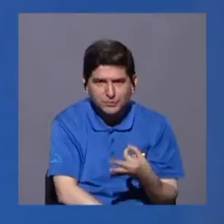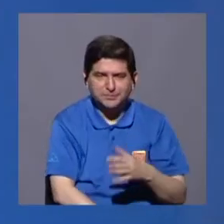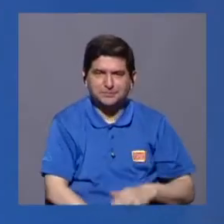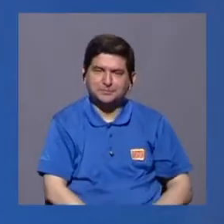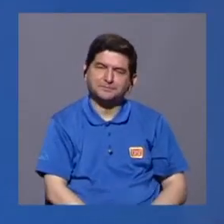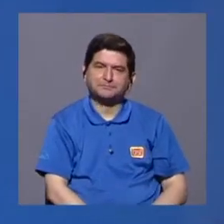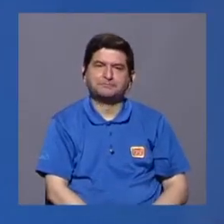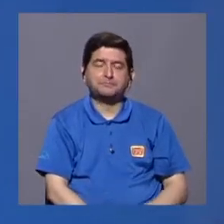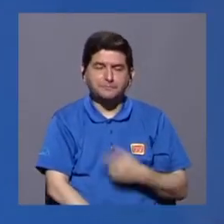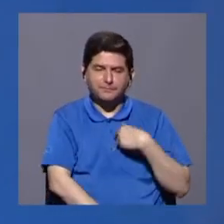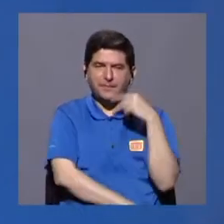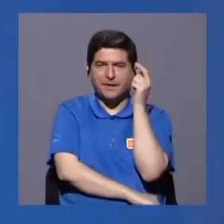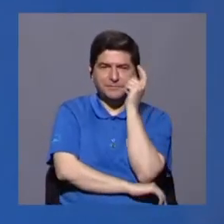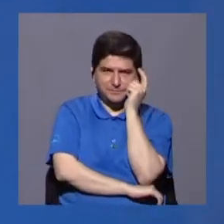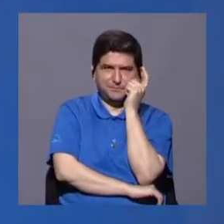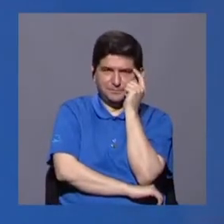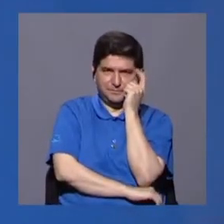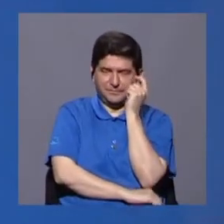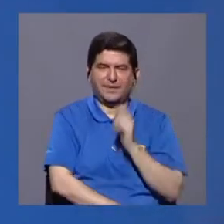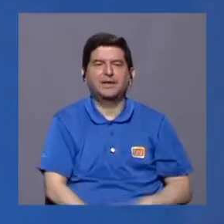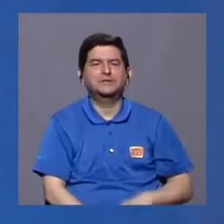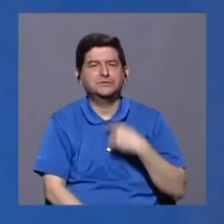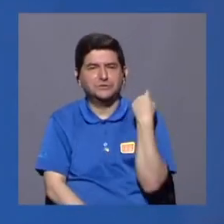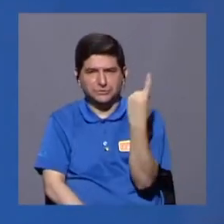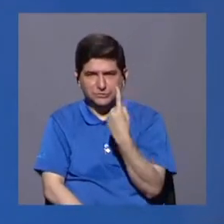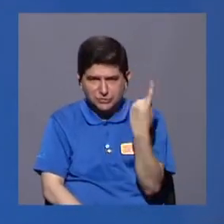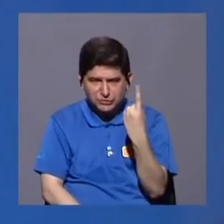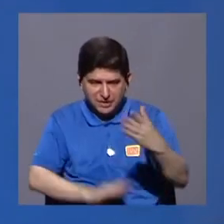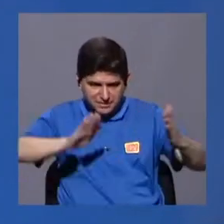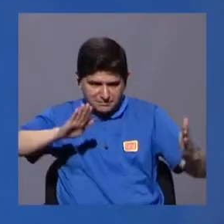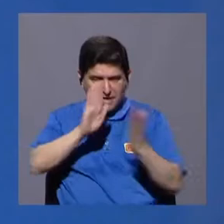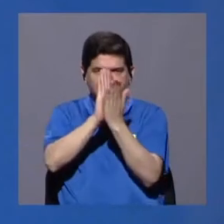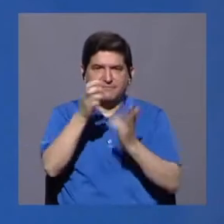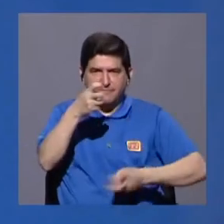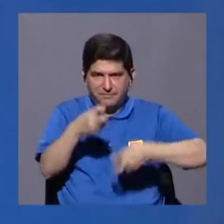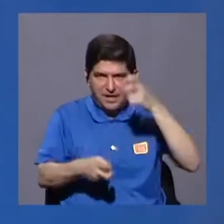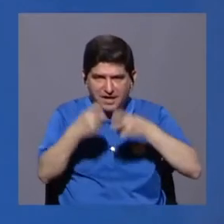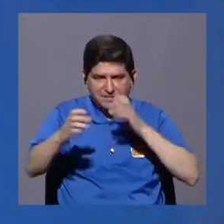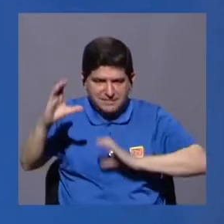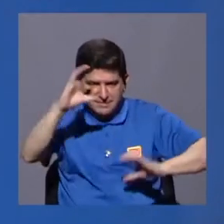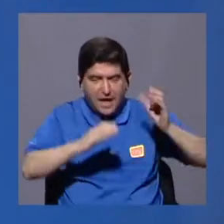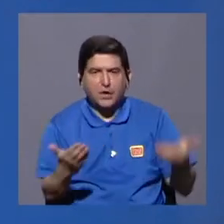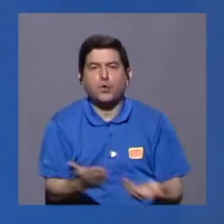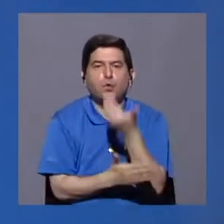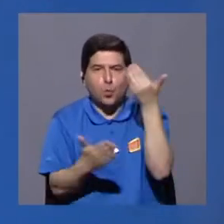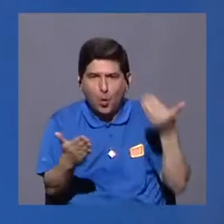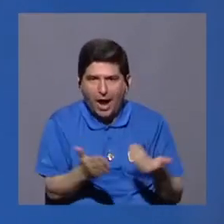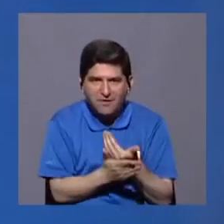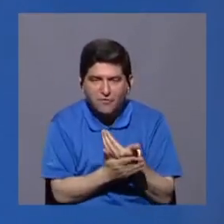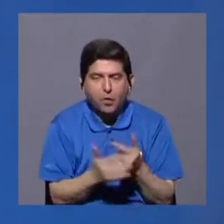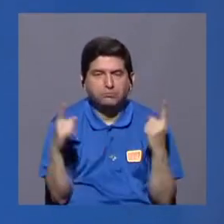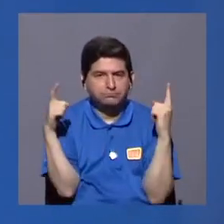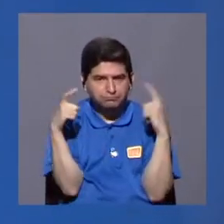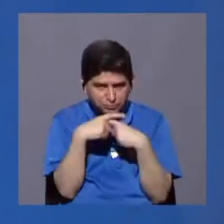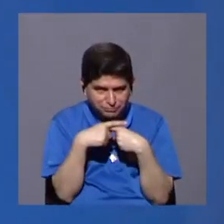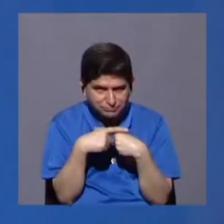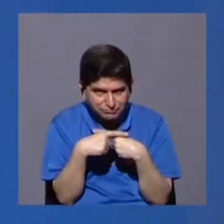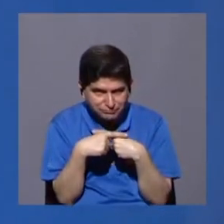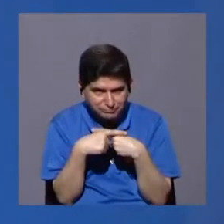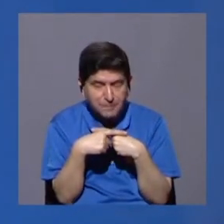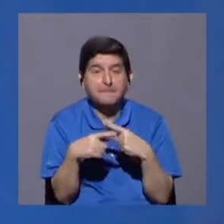bueno yo pienso que siempre que nos enfrentamos a un problema científico nuevo es es complicado